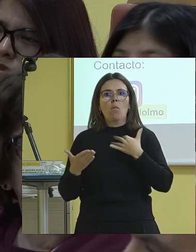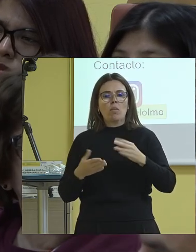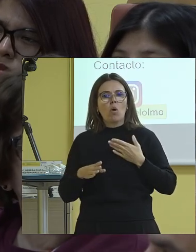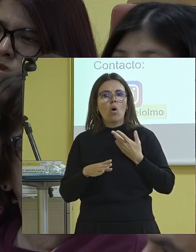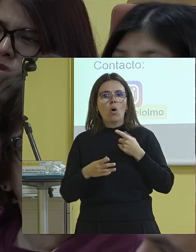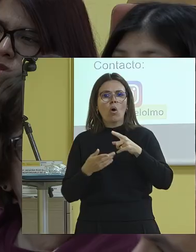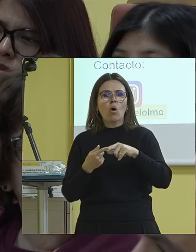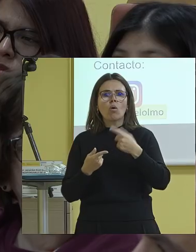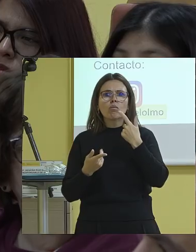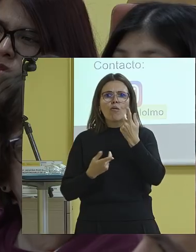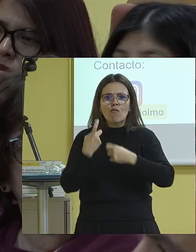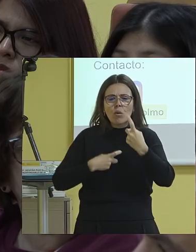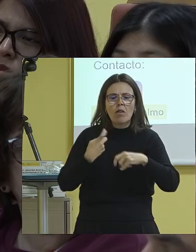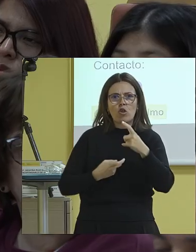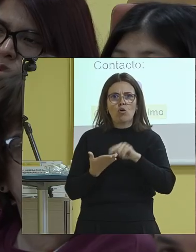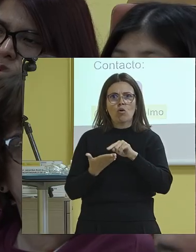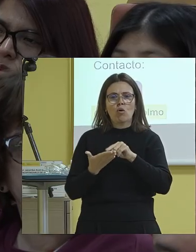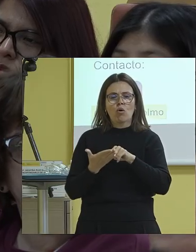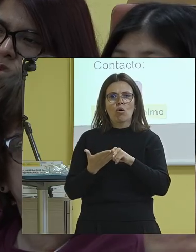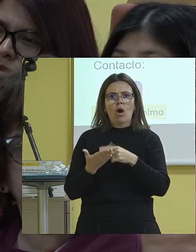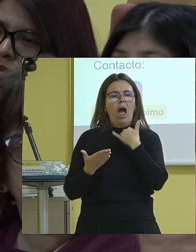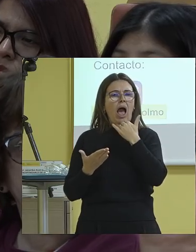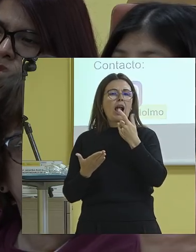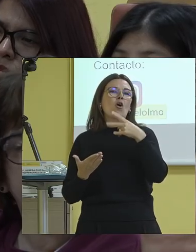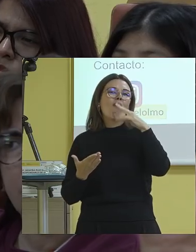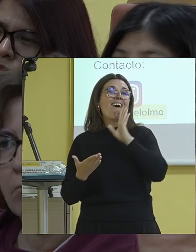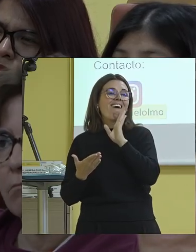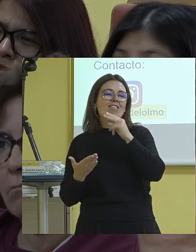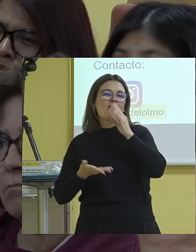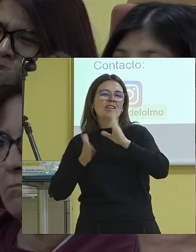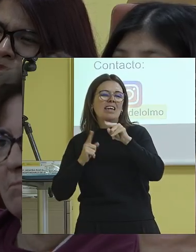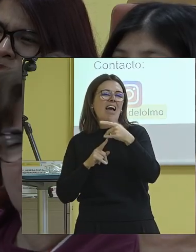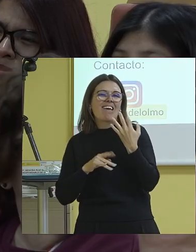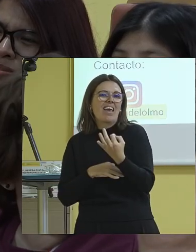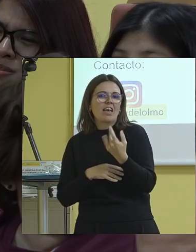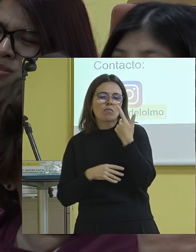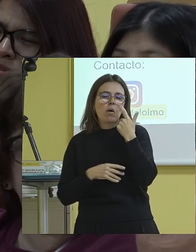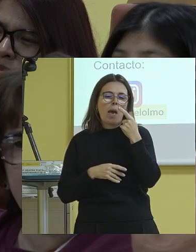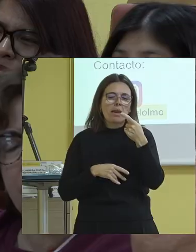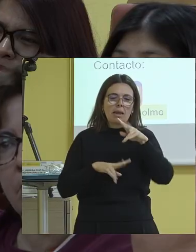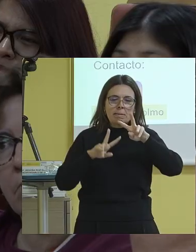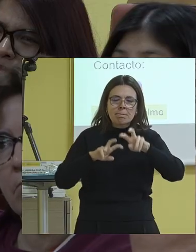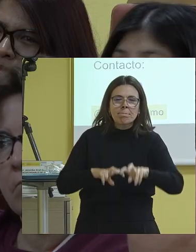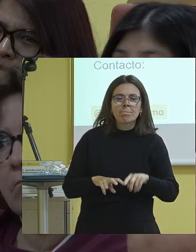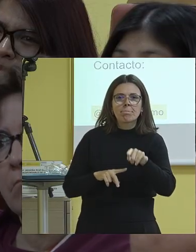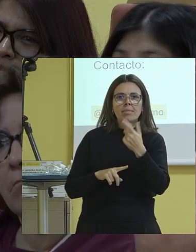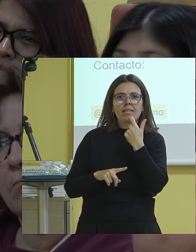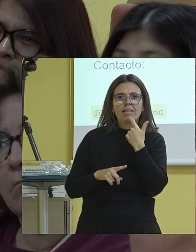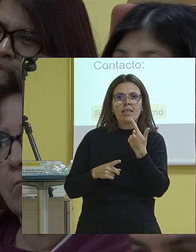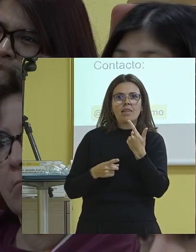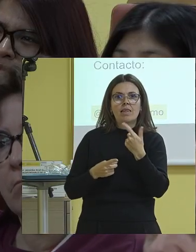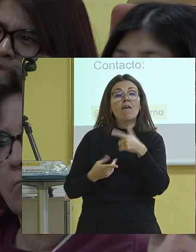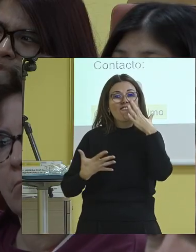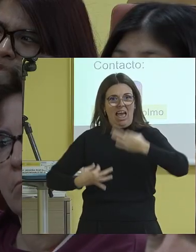y decir, esto que me dicen de la orinoterapia, ¿esto qué es? Esto voy a mirar a ver qué dice, un